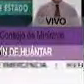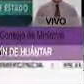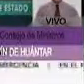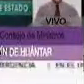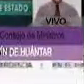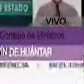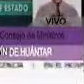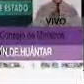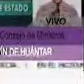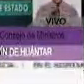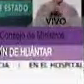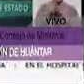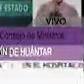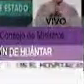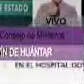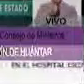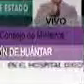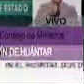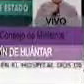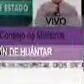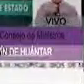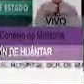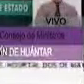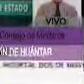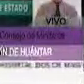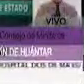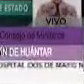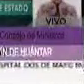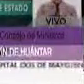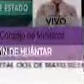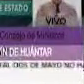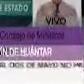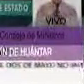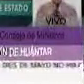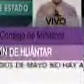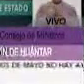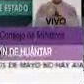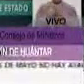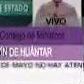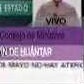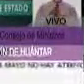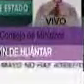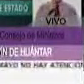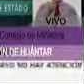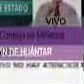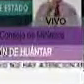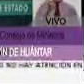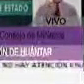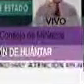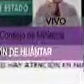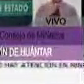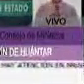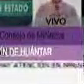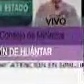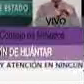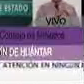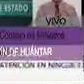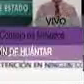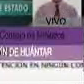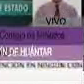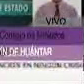Pasaríamos, si es que hay alguna interrogante de los medios. Por favor, pedimos a los medios de comunicación que se identifiquen, así como al medio al que representan.